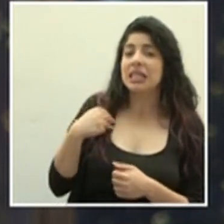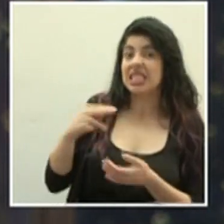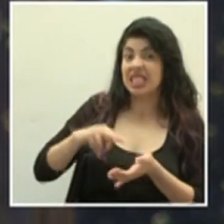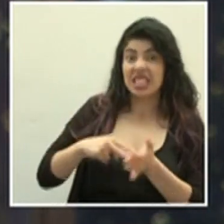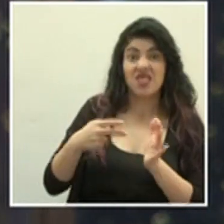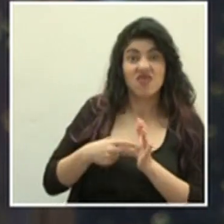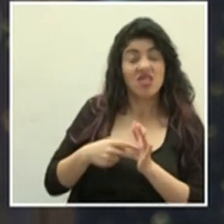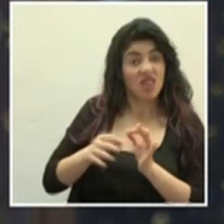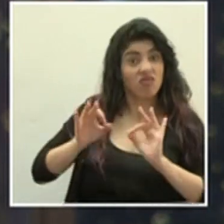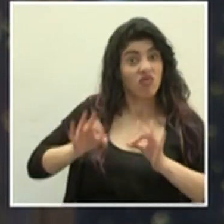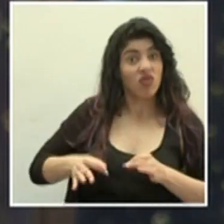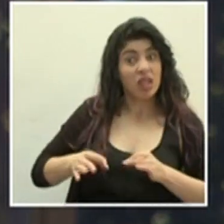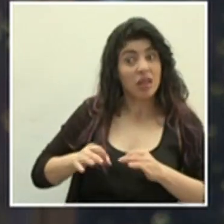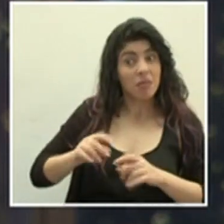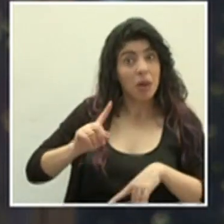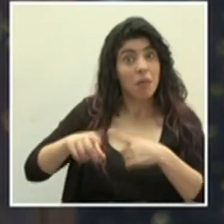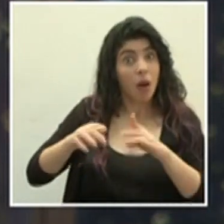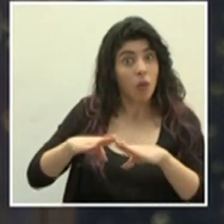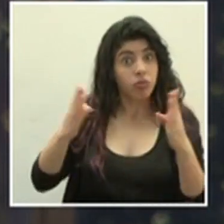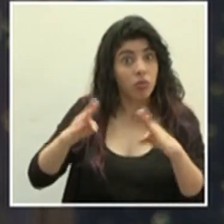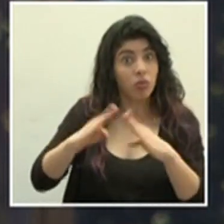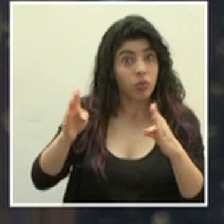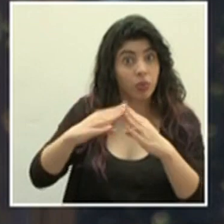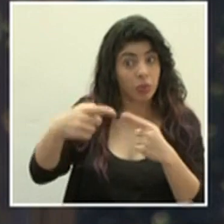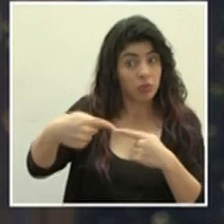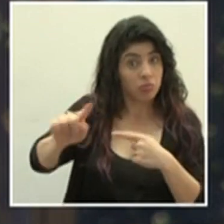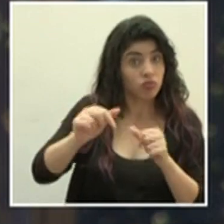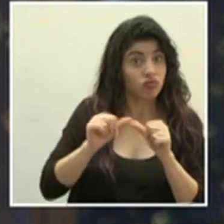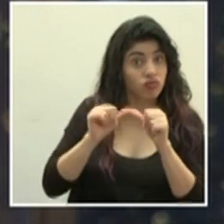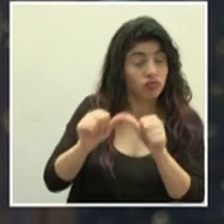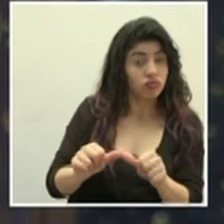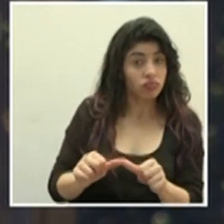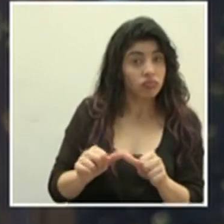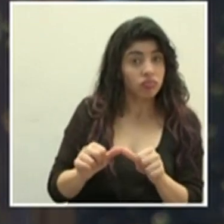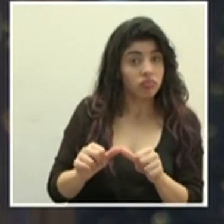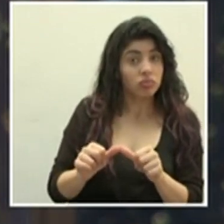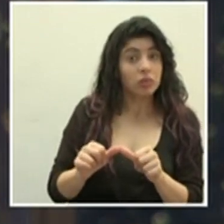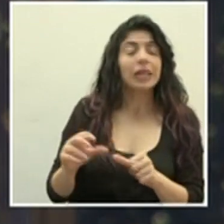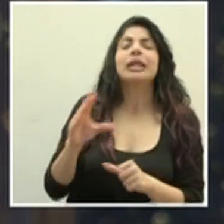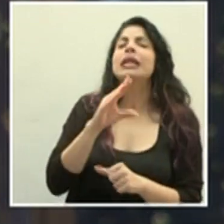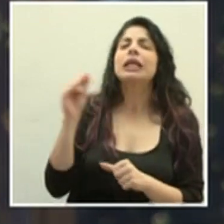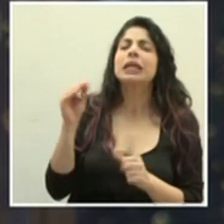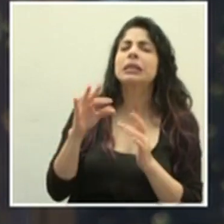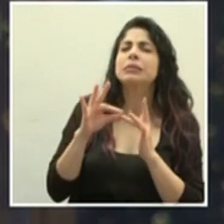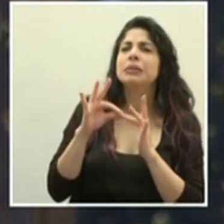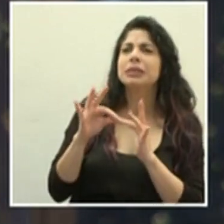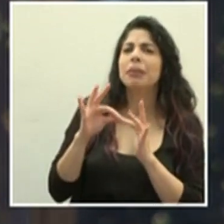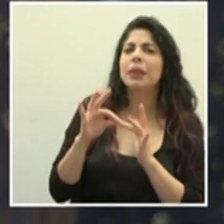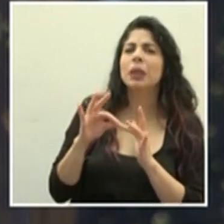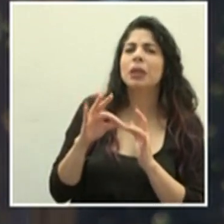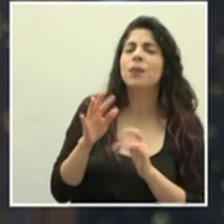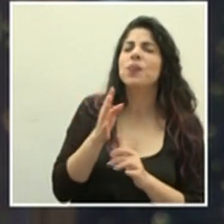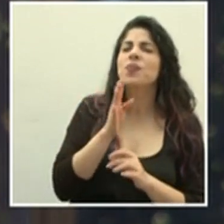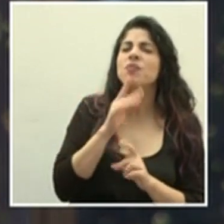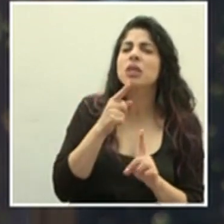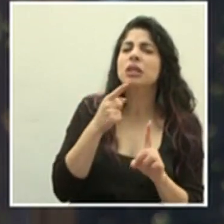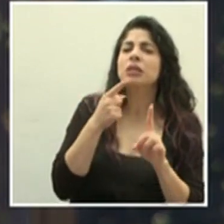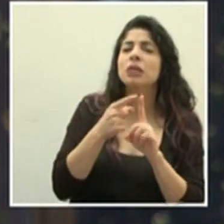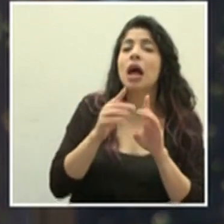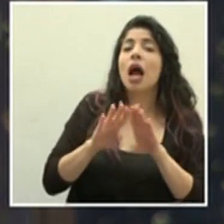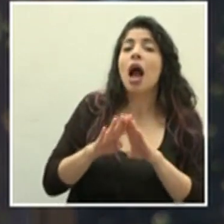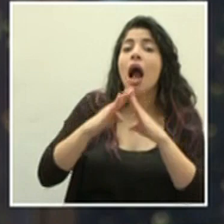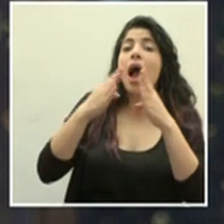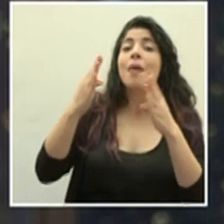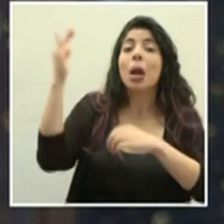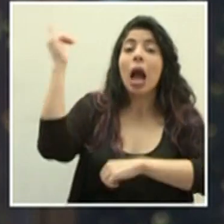mantiene firme la fase de reescalamiento, de reapertura de actividades, y particularmente lo que se refiere a apertura